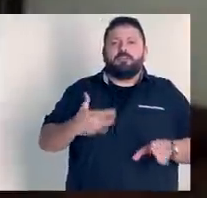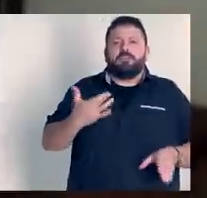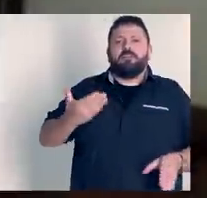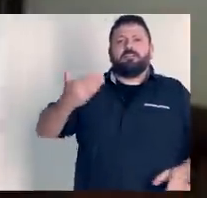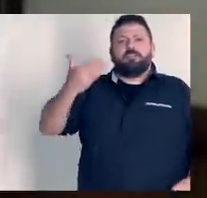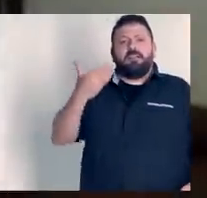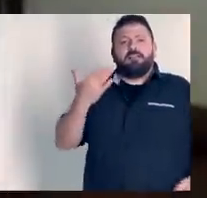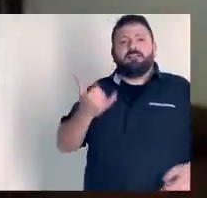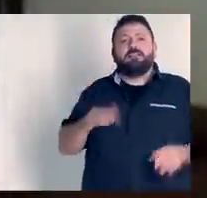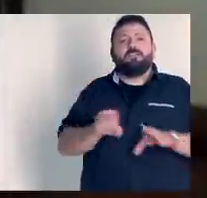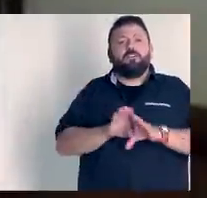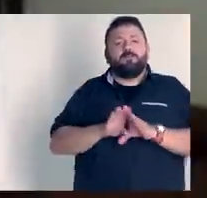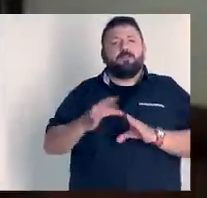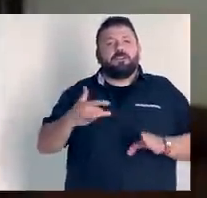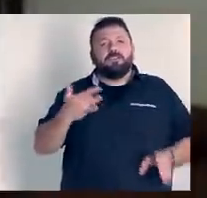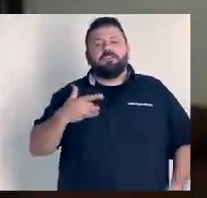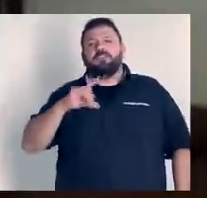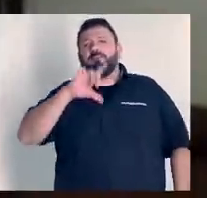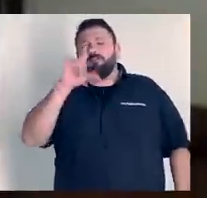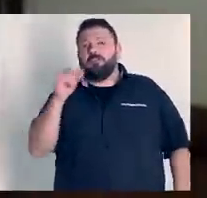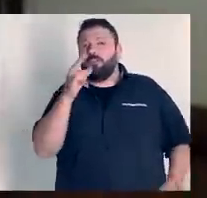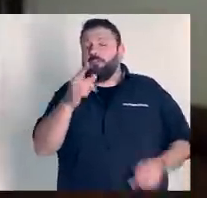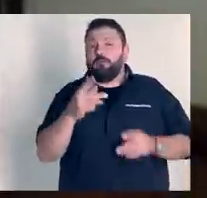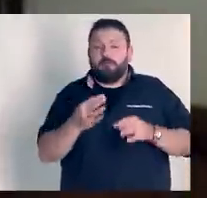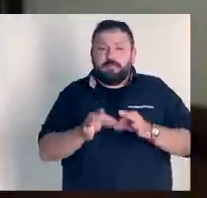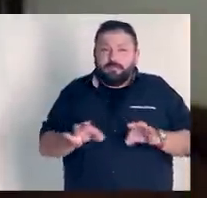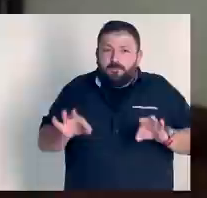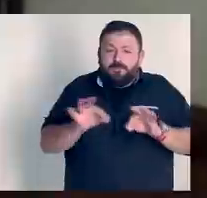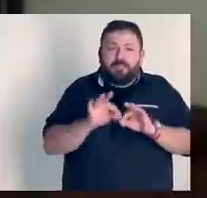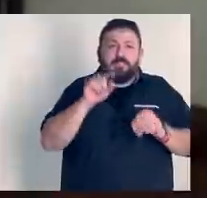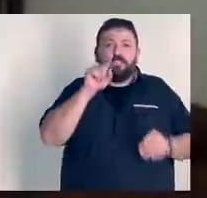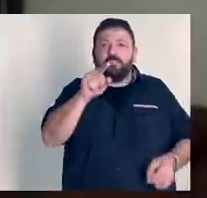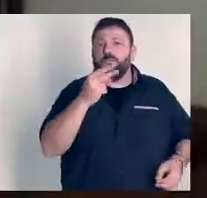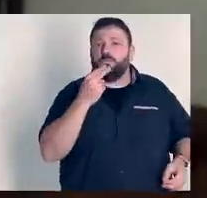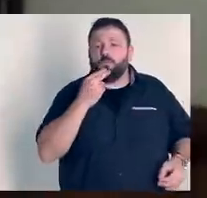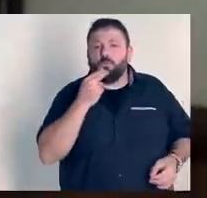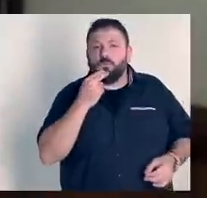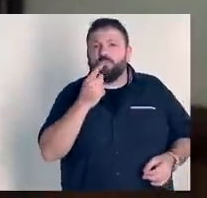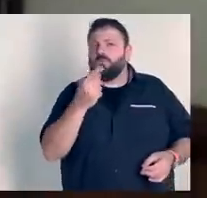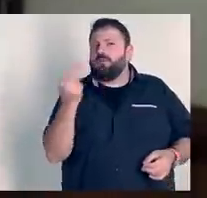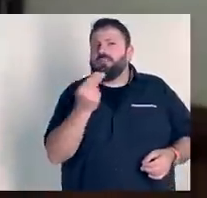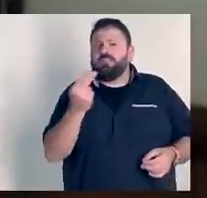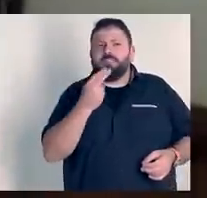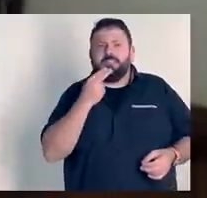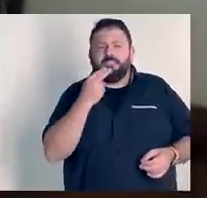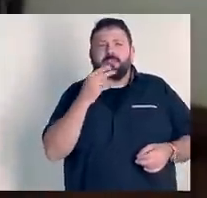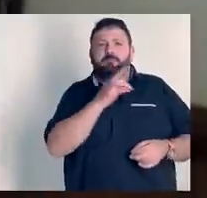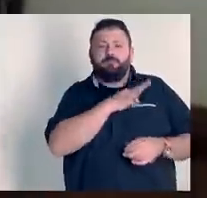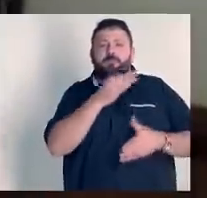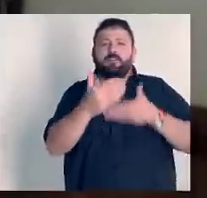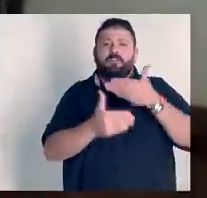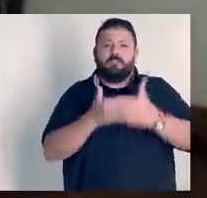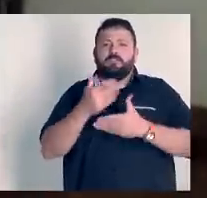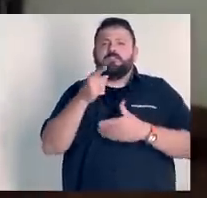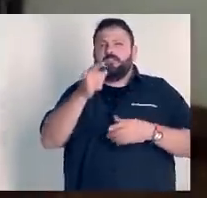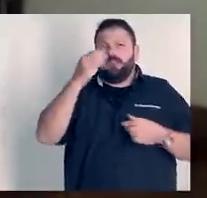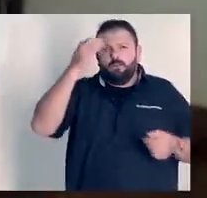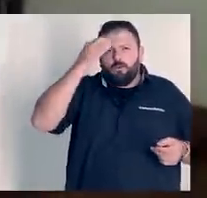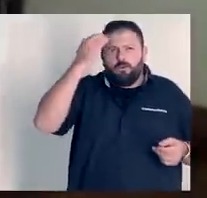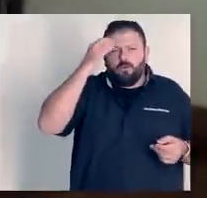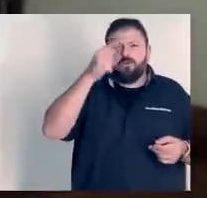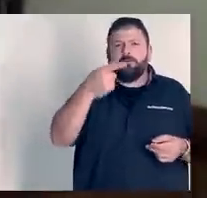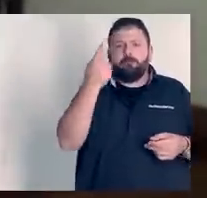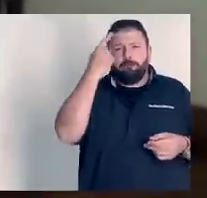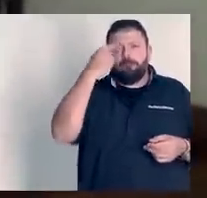después? Lo que importa es que tú utilices lo que necesitas usar de manera abundante y que lo conozcas por tu